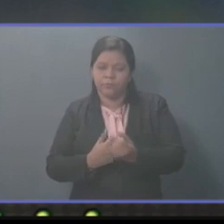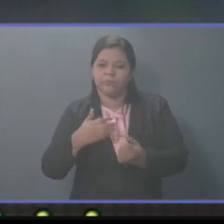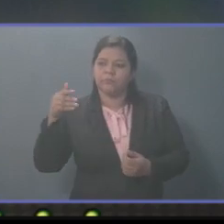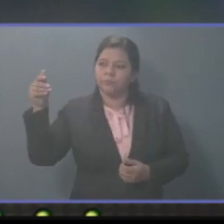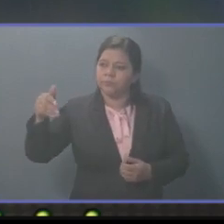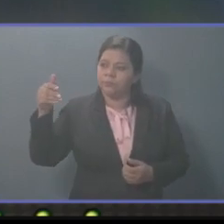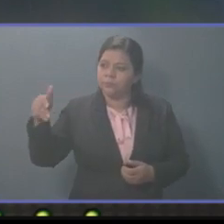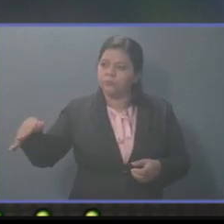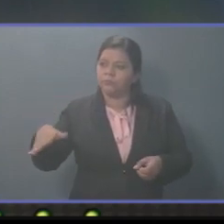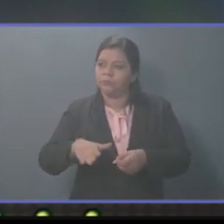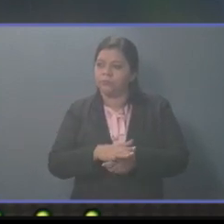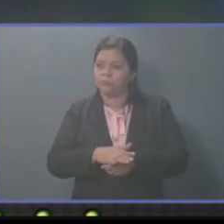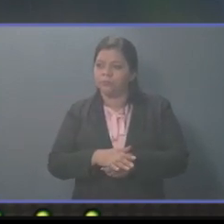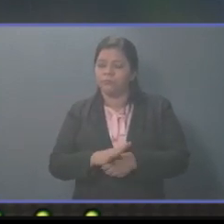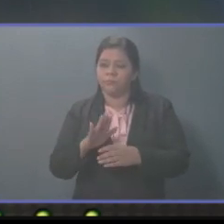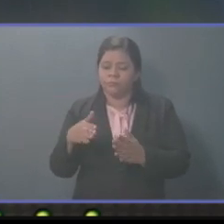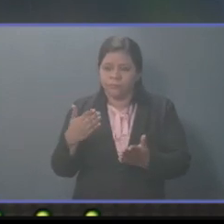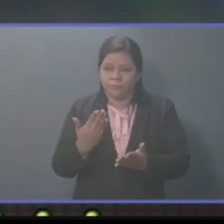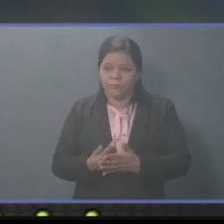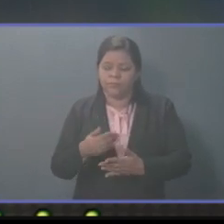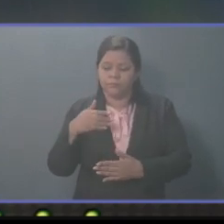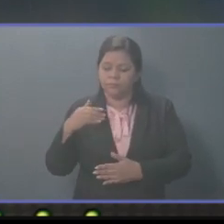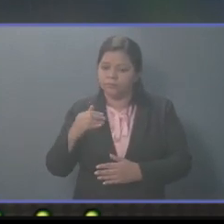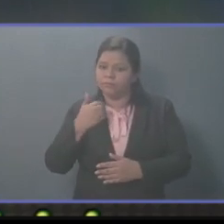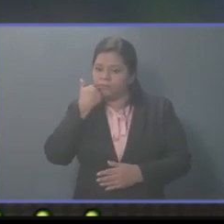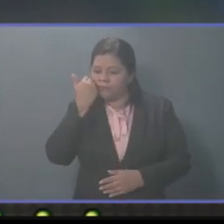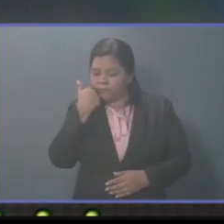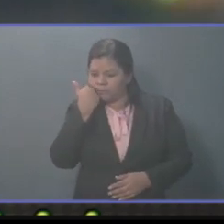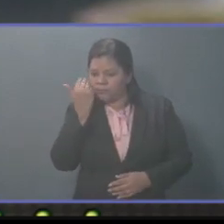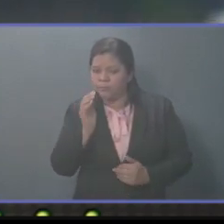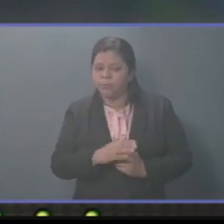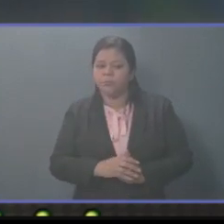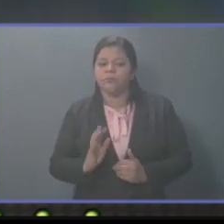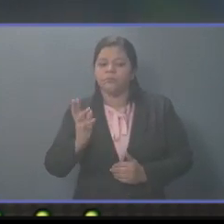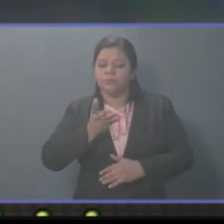educación integral de las generaciones santanecas.